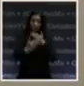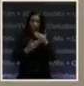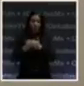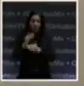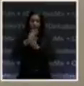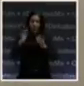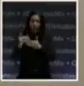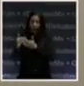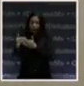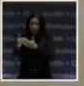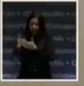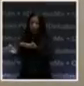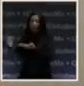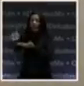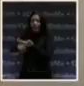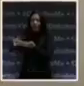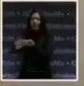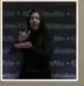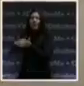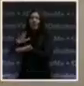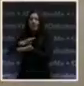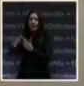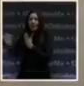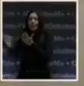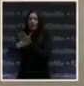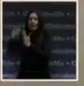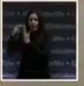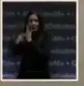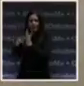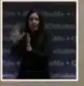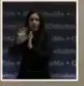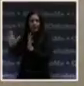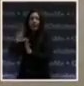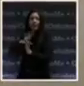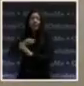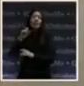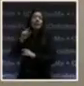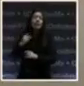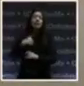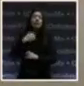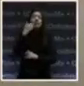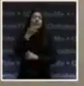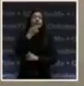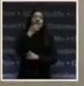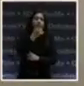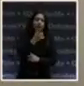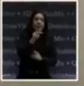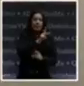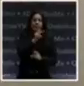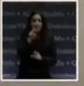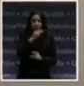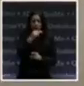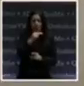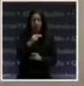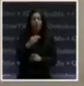la propia ley, ya está en los propios reglamentos y ha comenzado. Y quiero decirles, Tocayo, quiero decirte que de